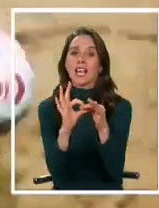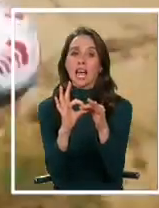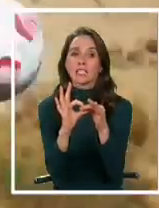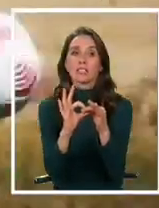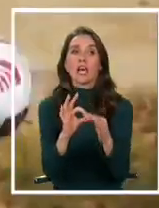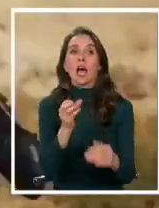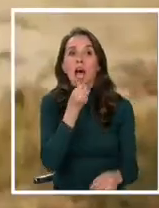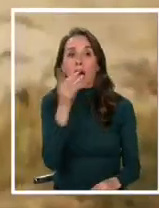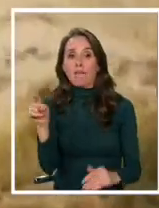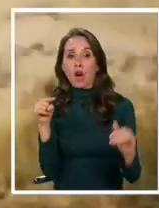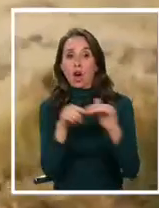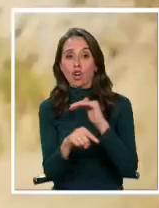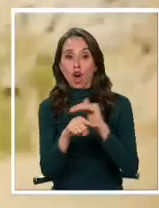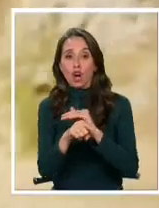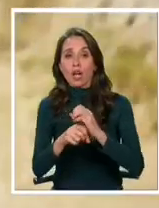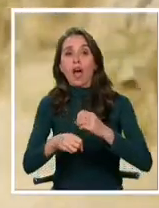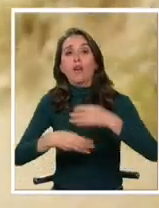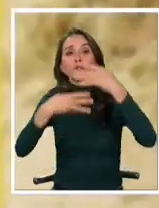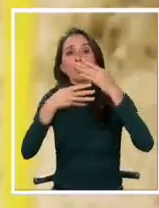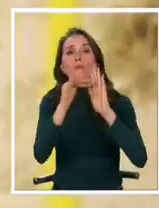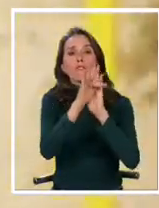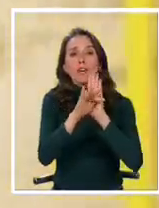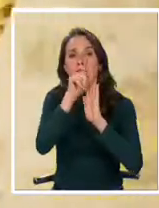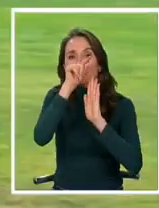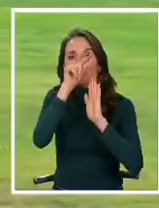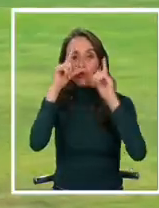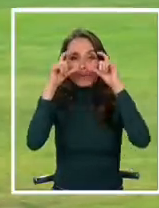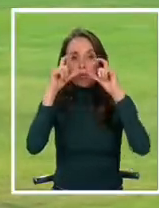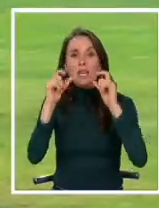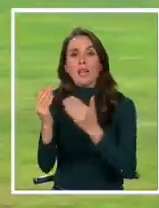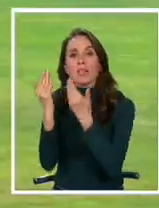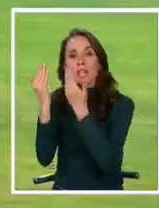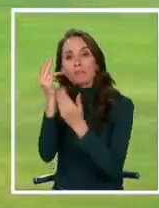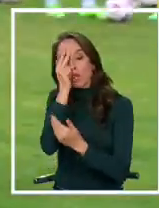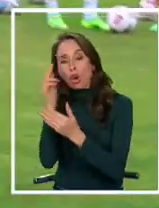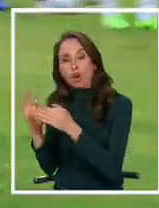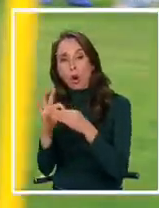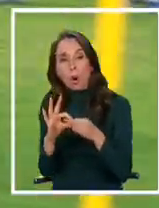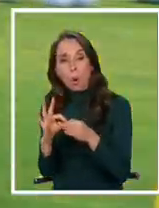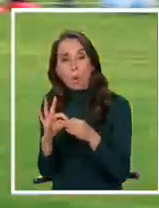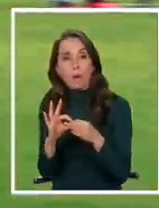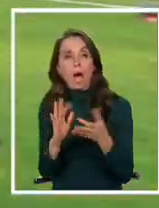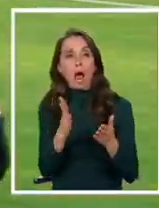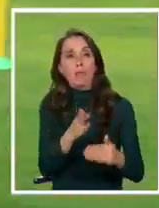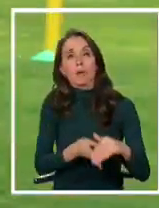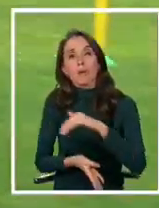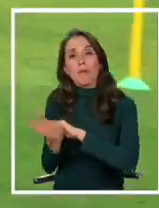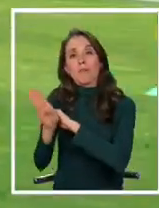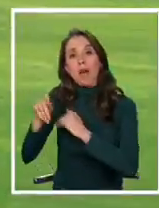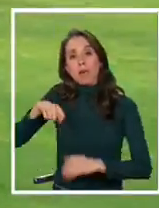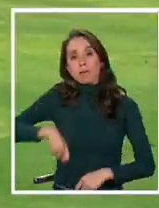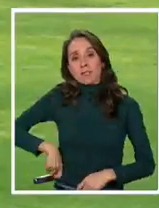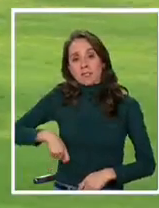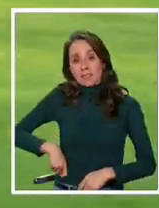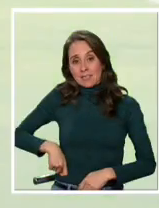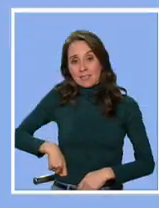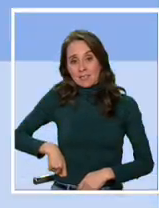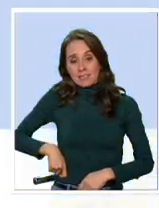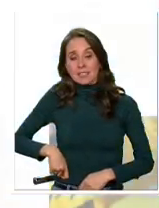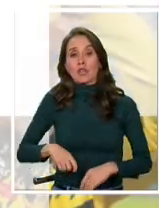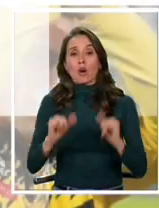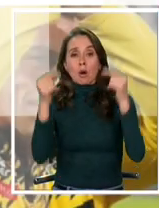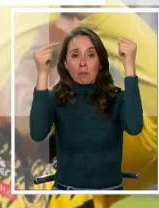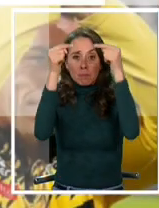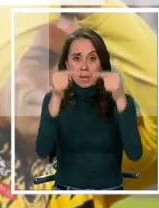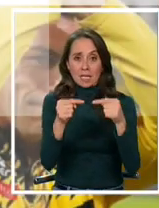fue el anuncio del goleador en sus redes sociales se despide de coquim buid y abre las puertas a su retiro en total contando